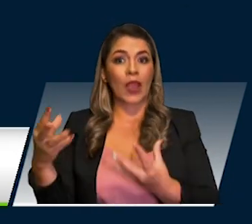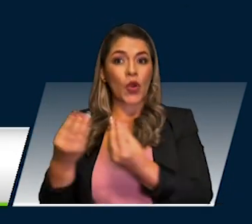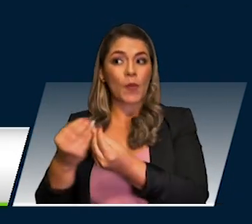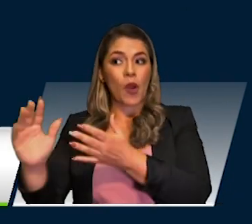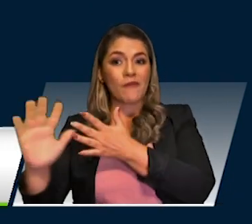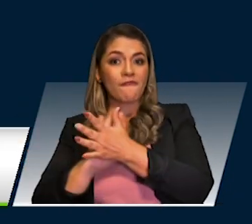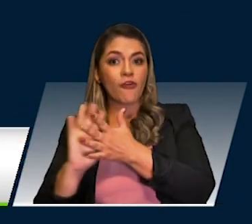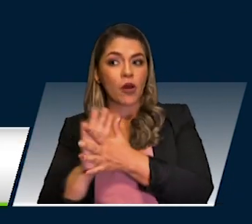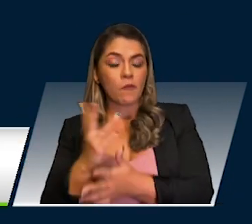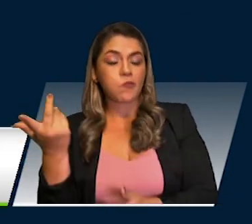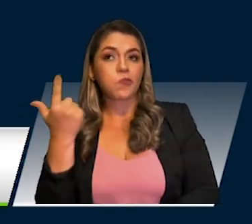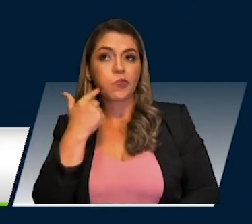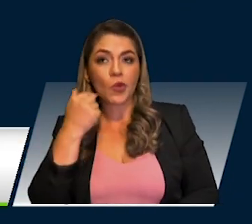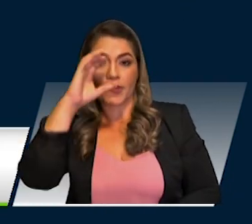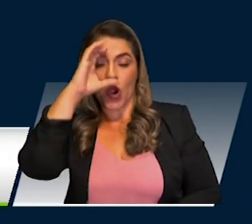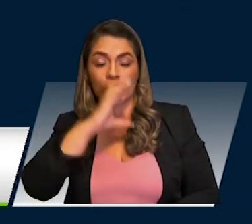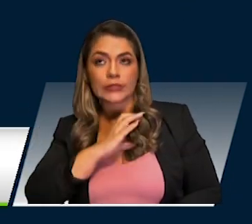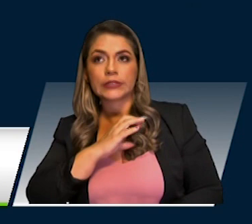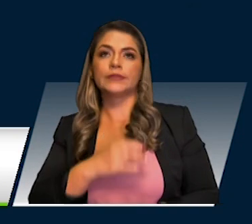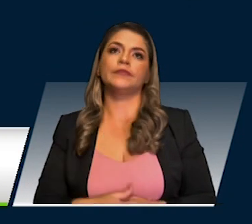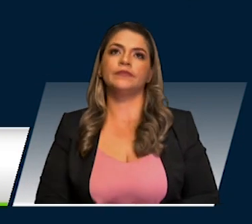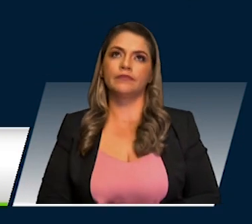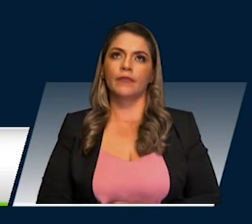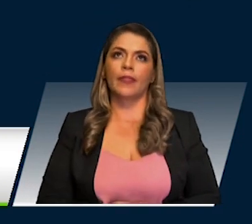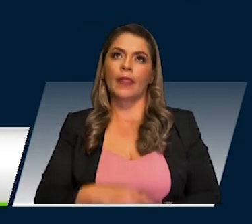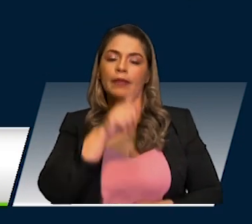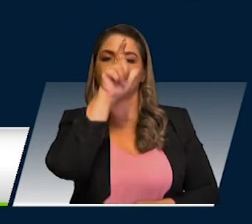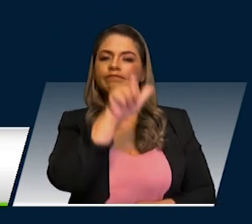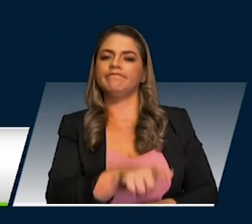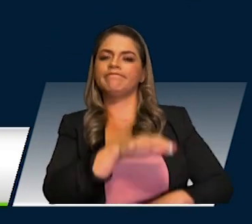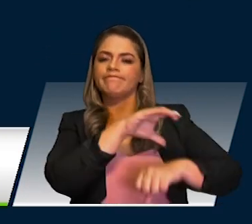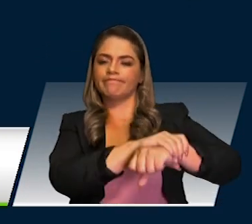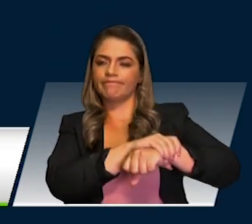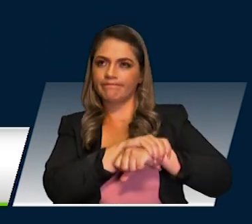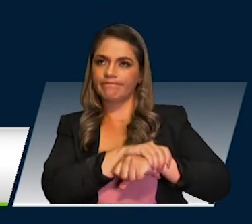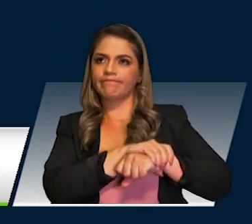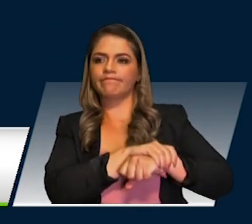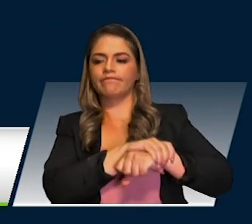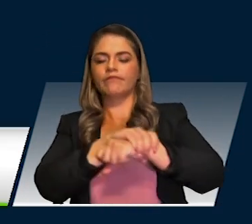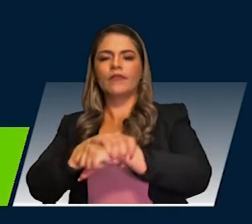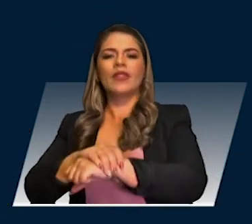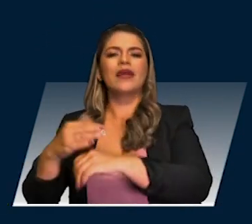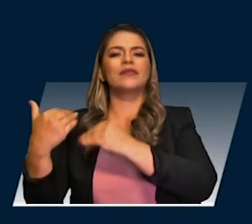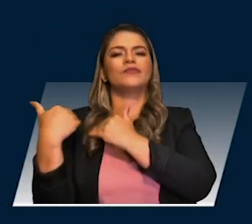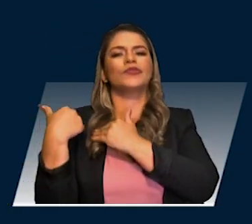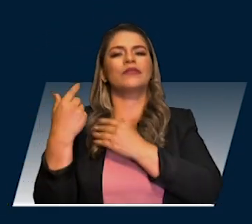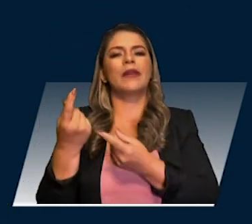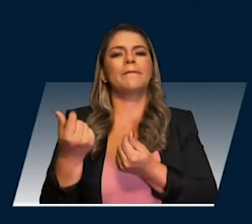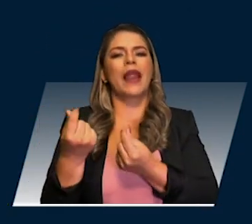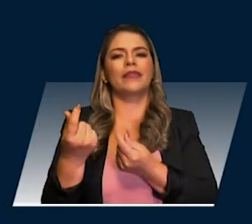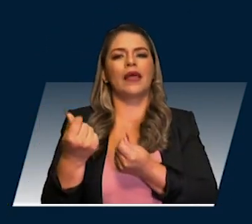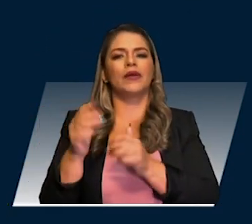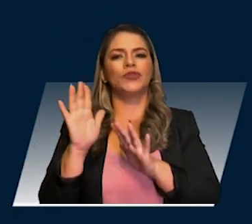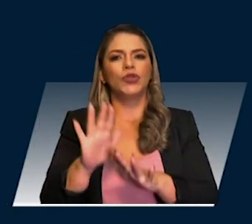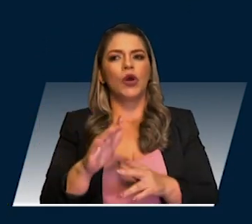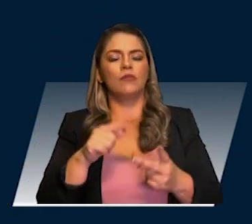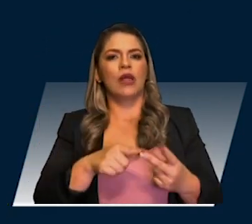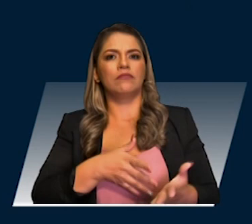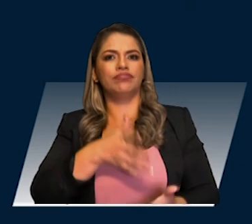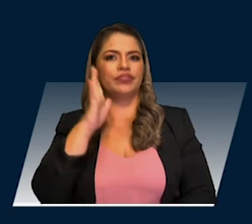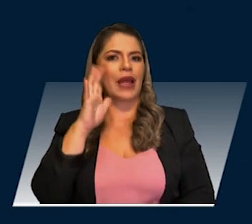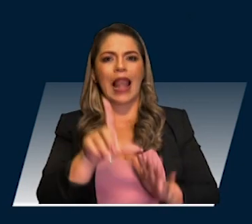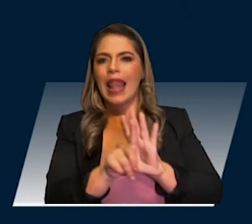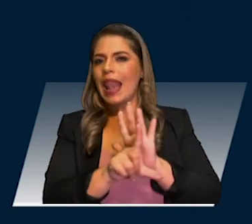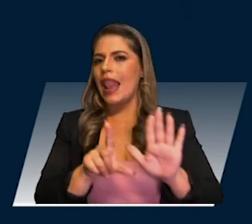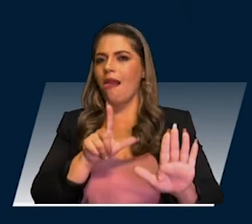nacional su captura se da para que responda como presunto responsable de los delitos del lavado de activos enriquecimiento ilícito